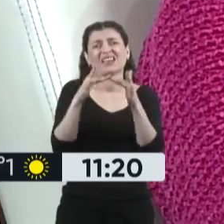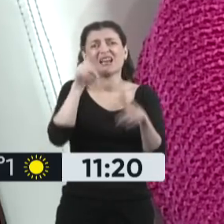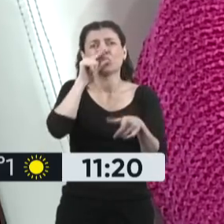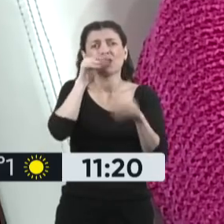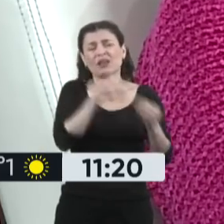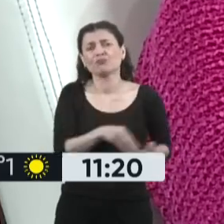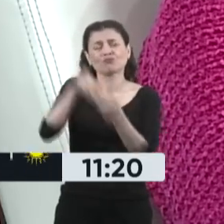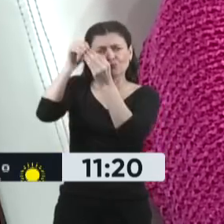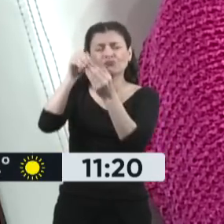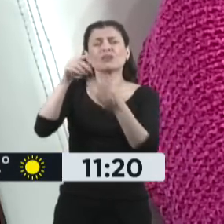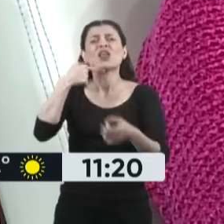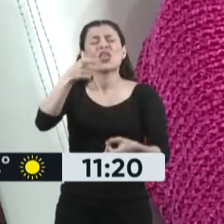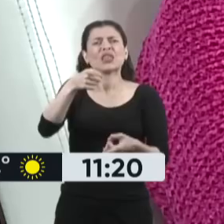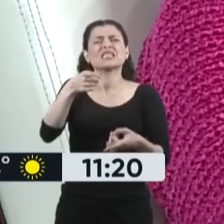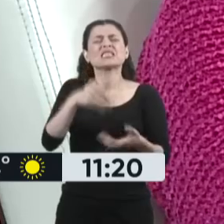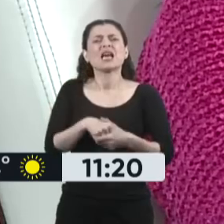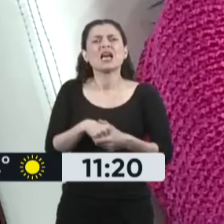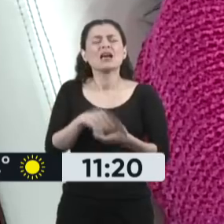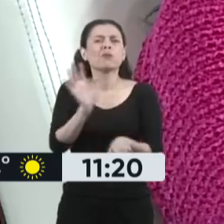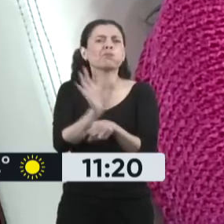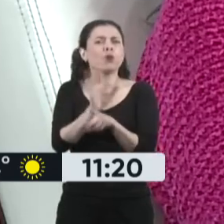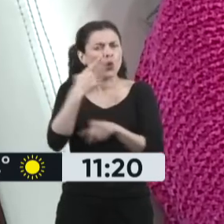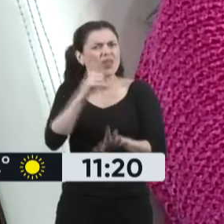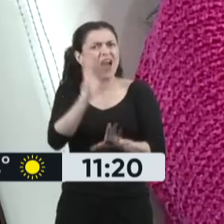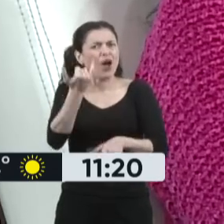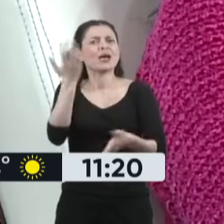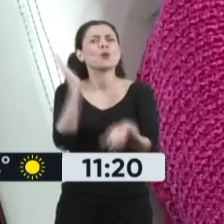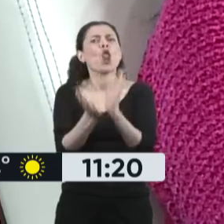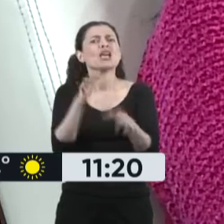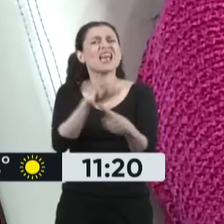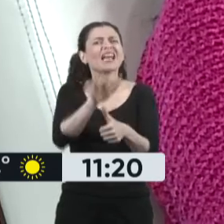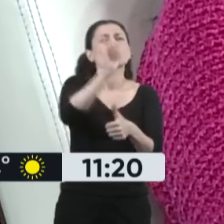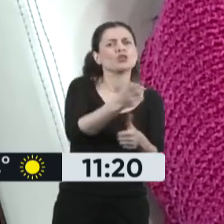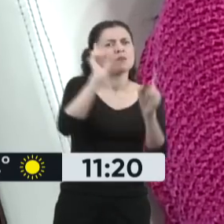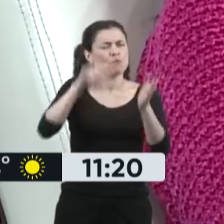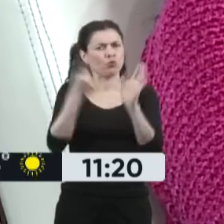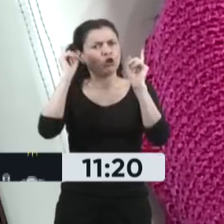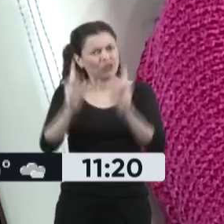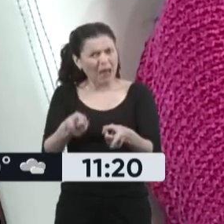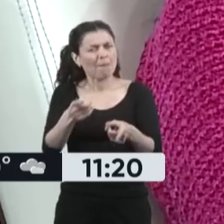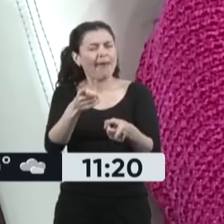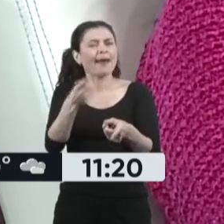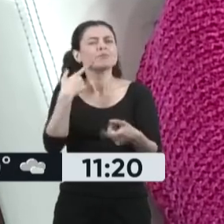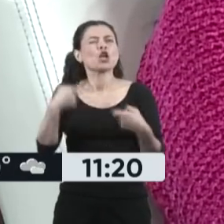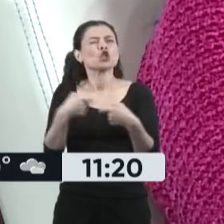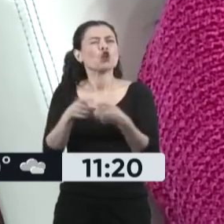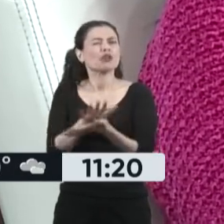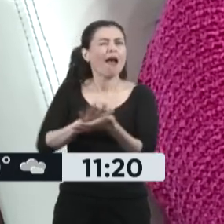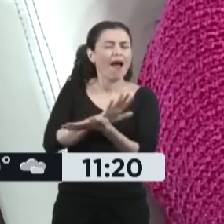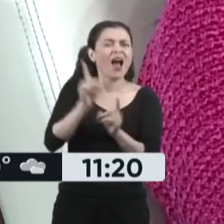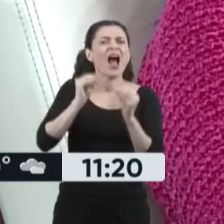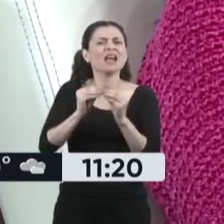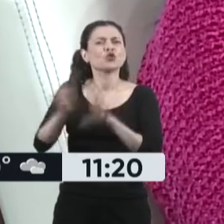quita que Fabiola haya sido cómplice de muchas de las aberraciones del gobierno, una cita textual, si tienen